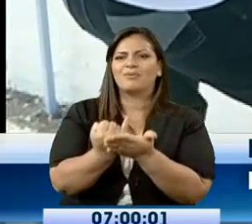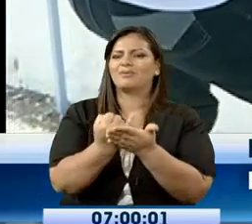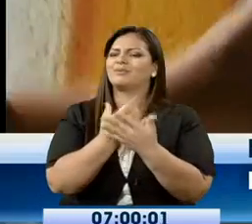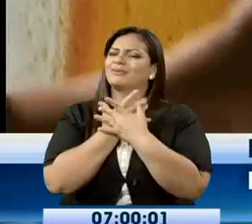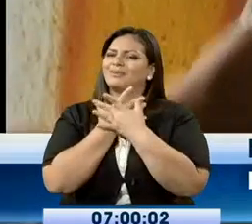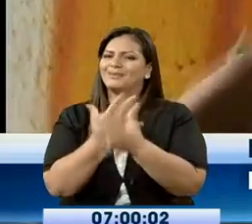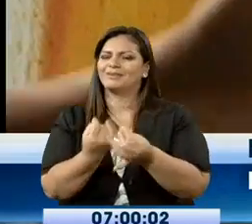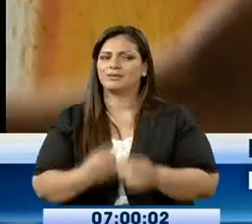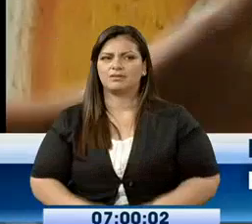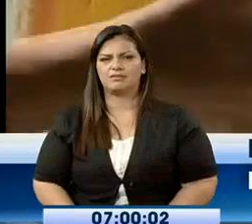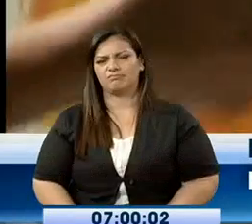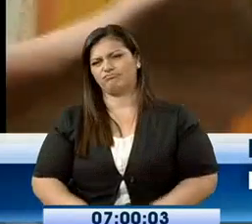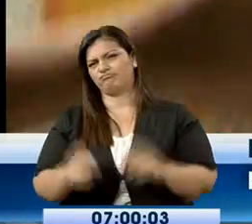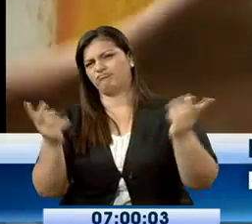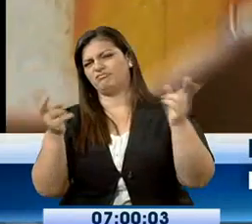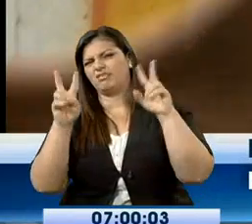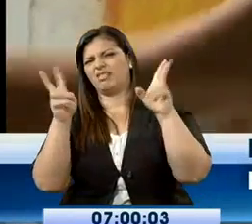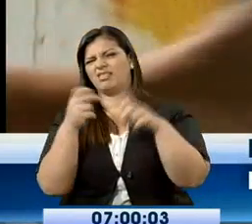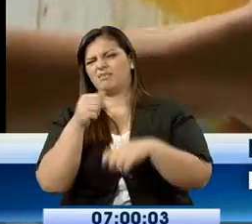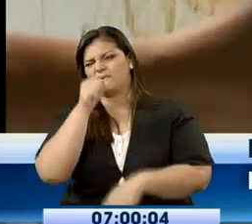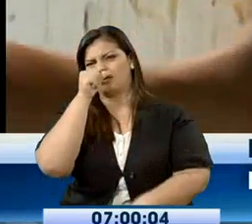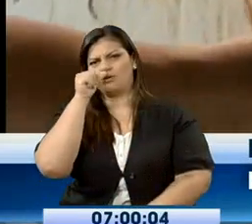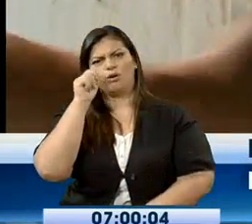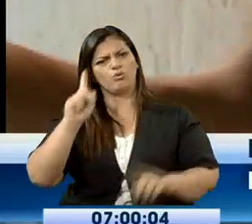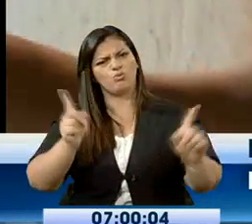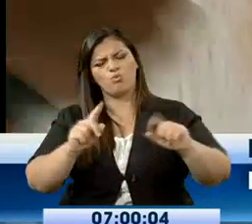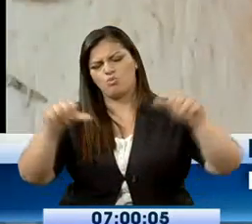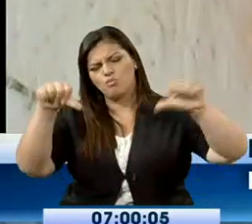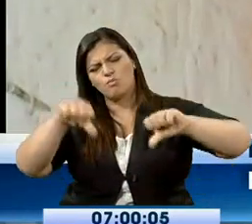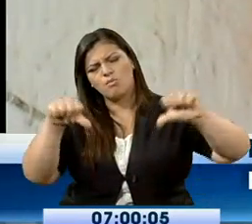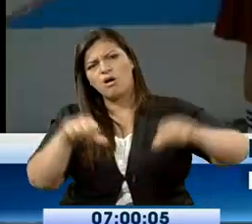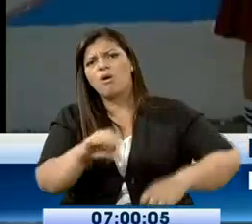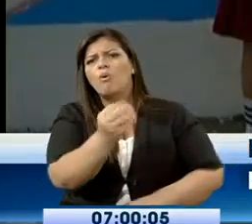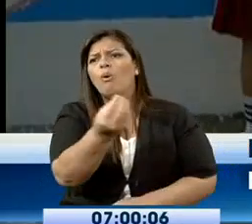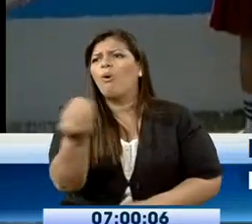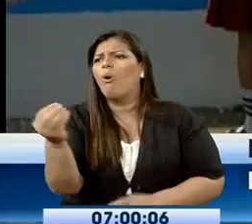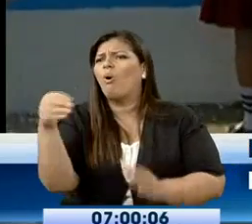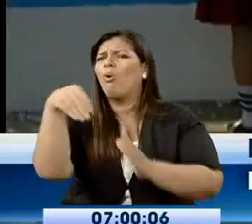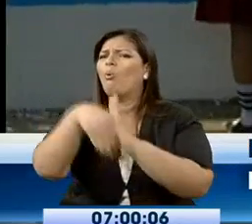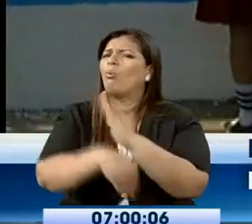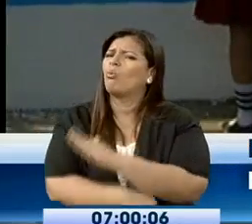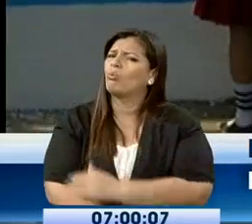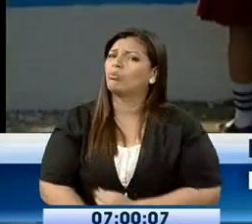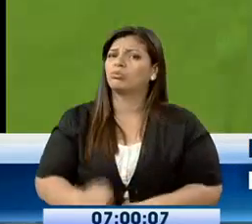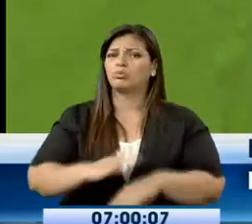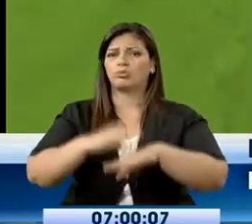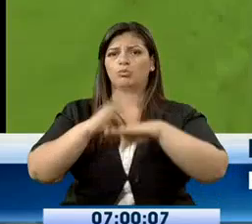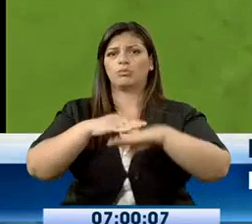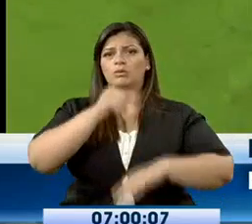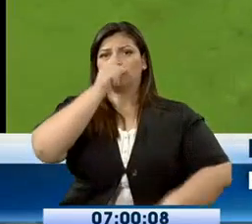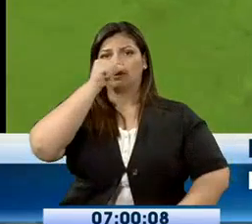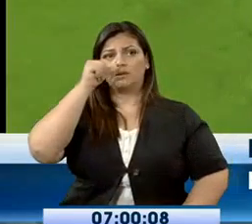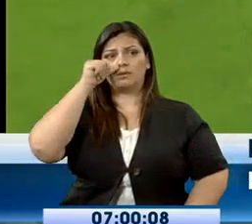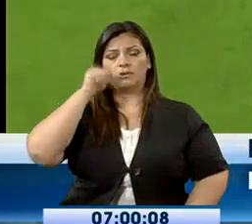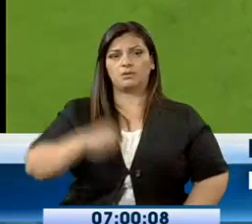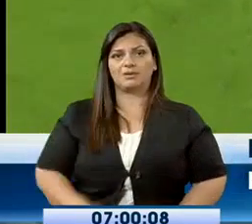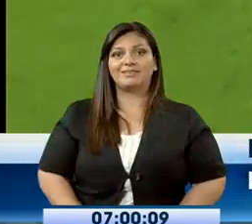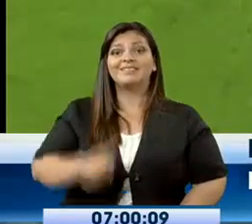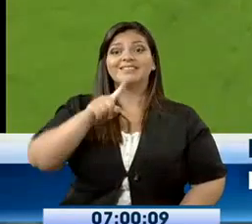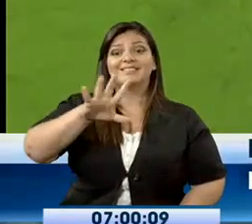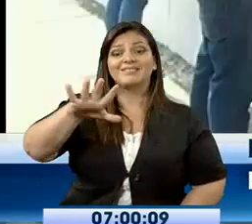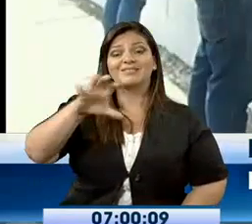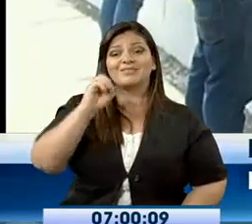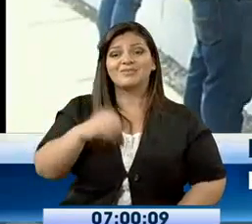droga? Al tema de la droga, que está mal porque los chicos solitos se están matando. 150 estudiantes de diferentes colegios del Cantón